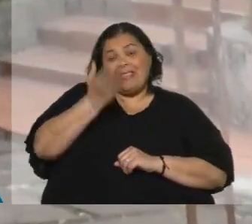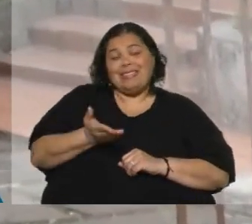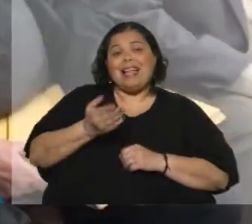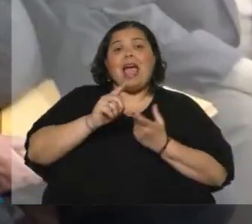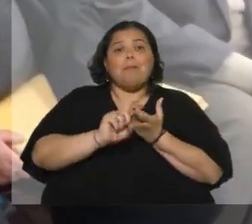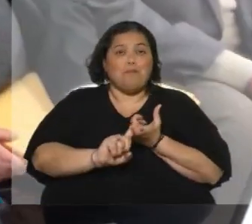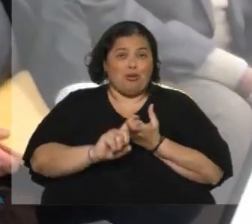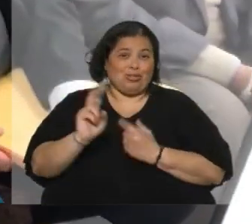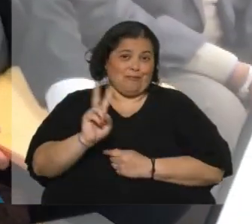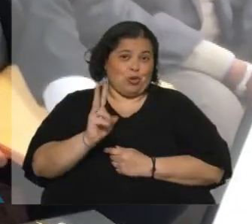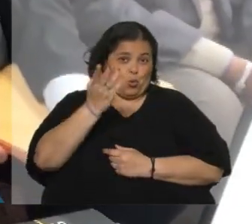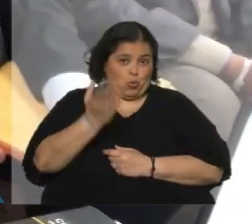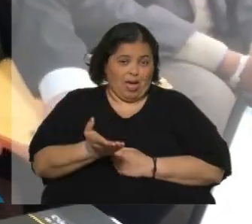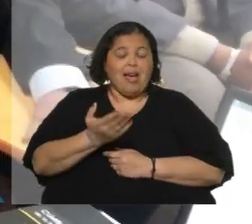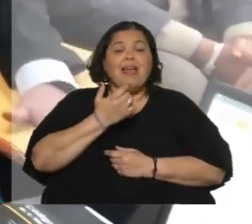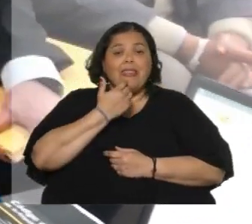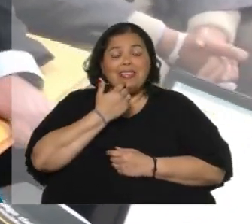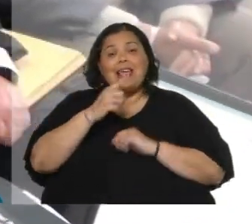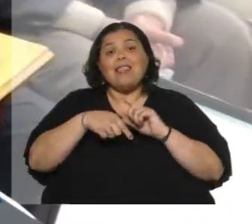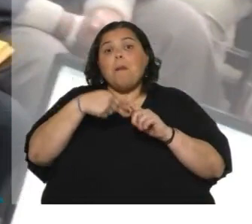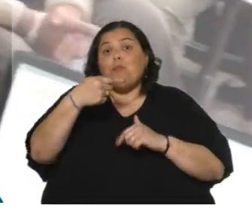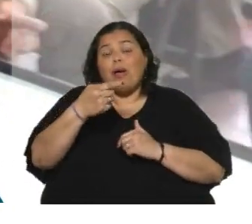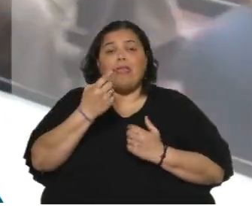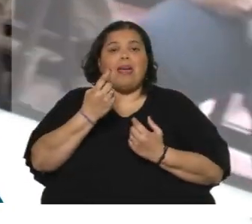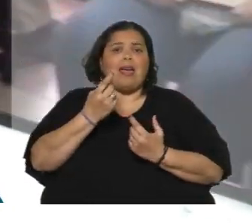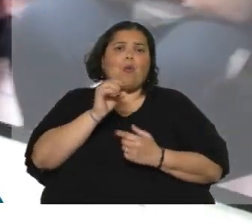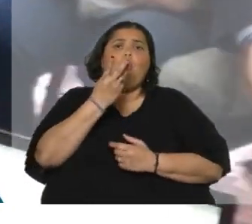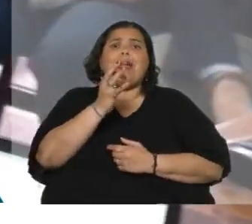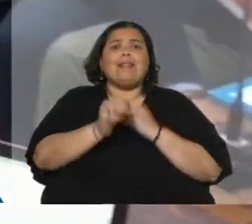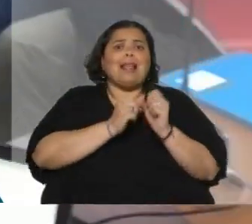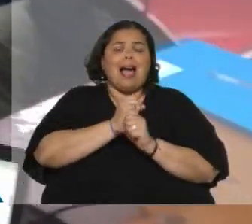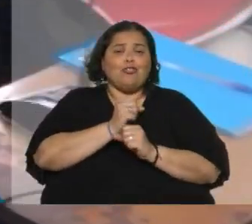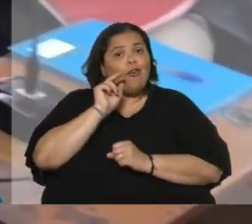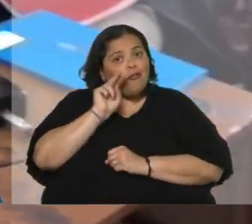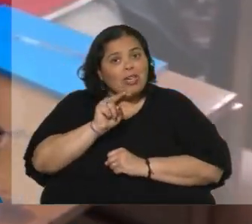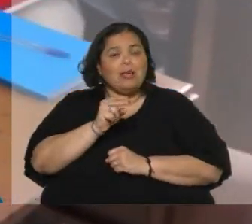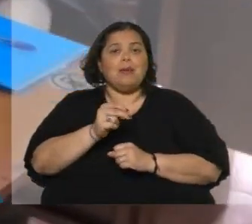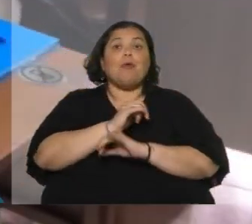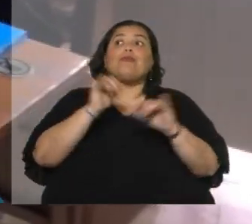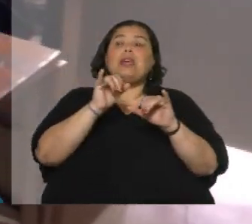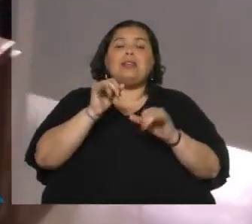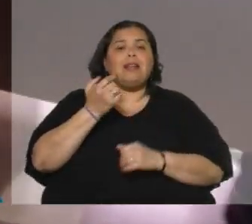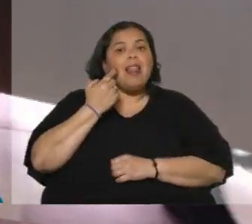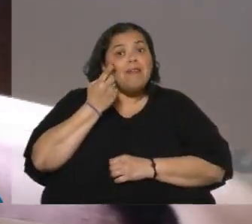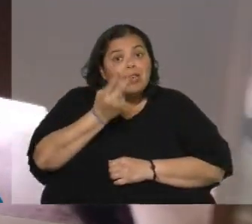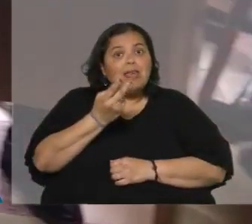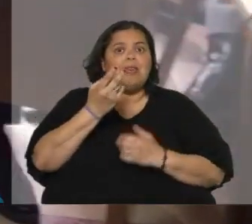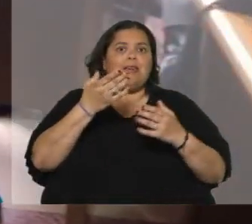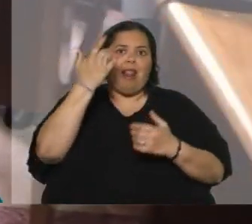dijo la viuda de Roslik, Marisa Balkin. Mi reflexión es que, bueno, por fin, después de 40